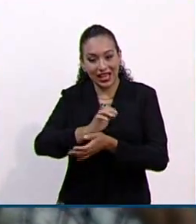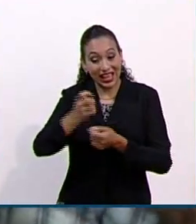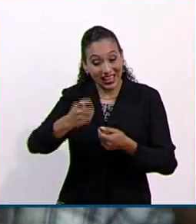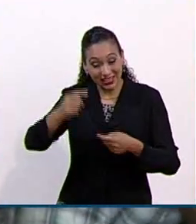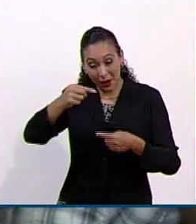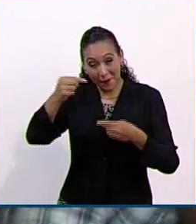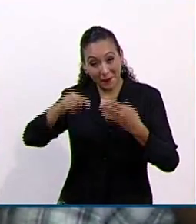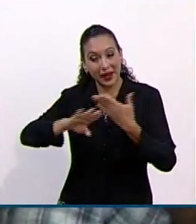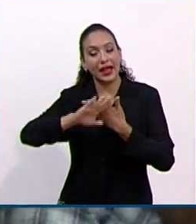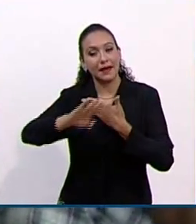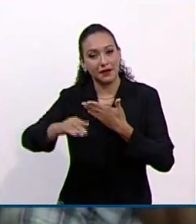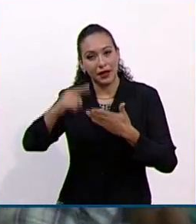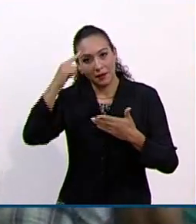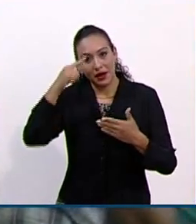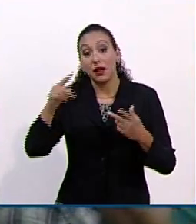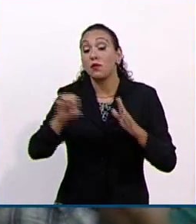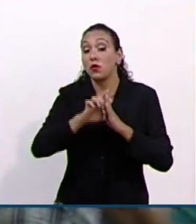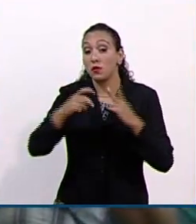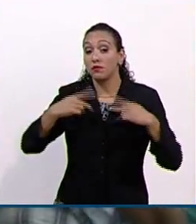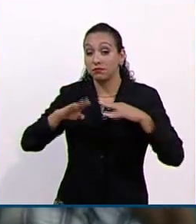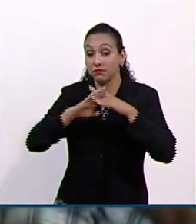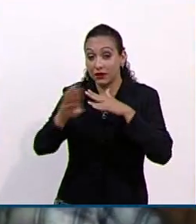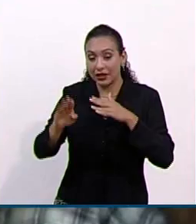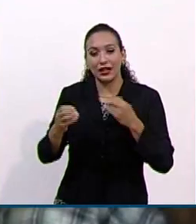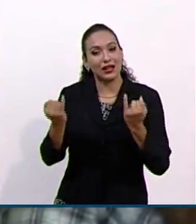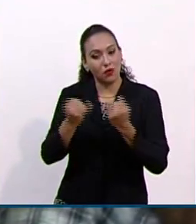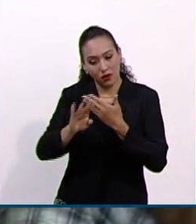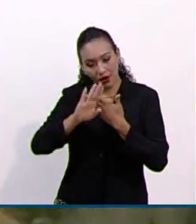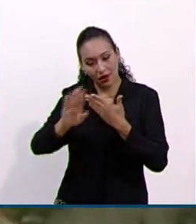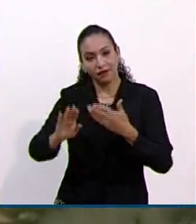discriminación contra migrantes.